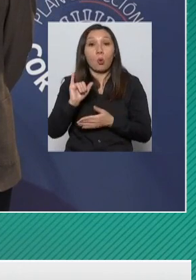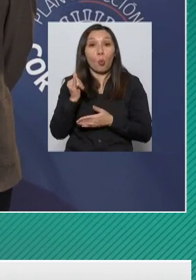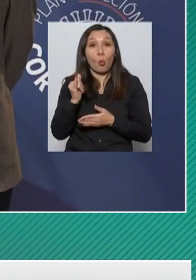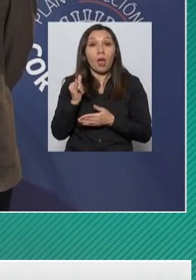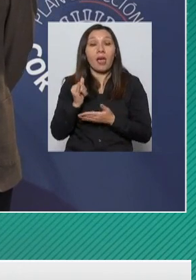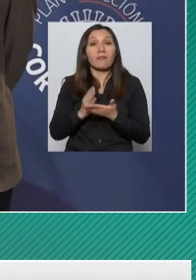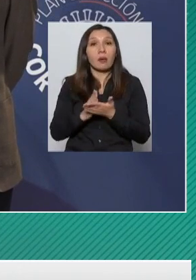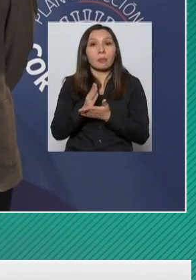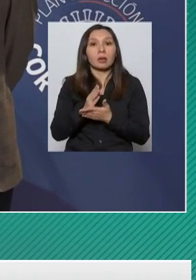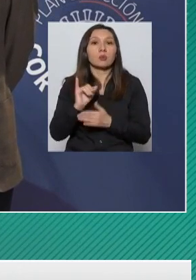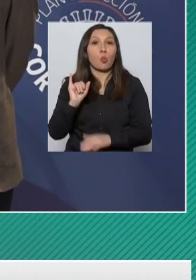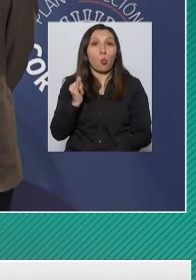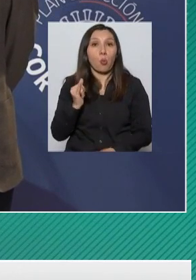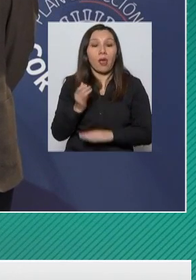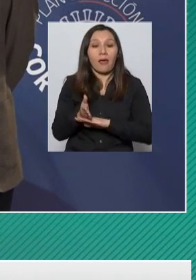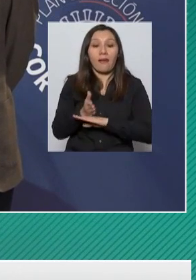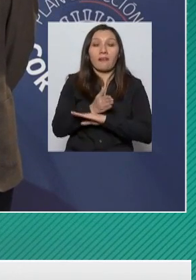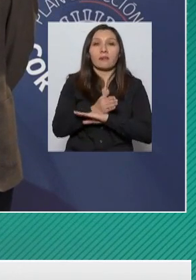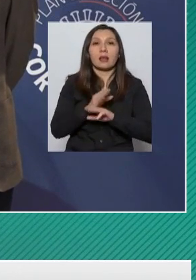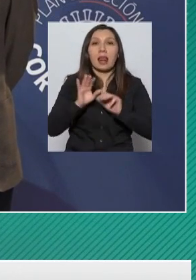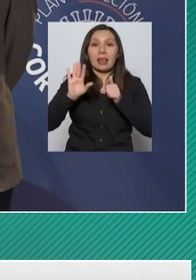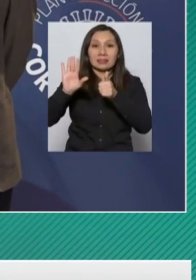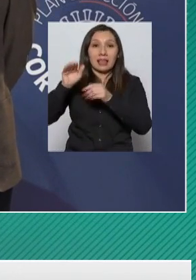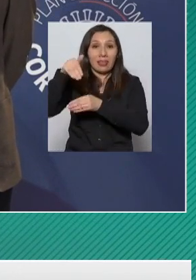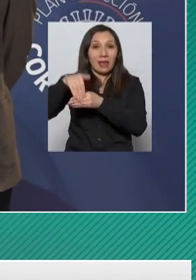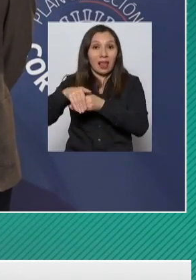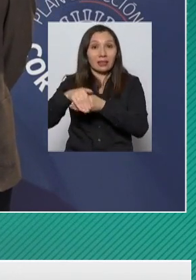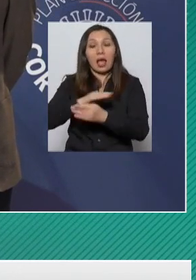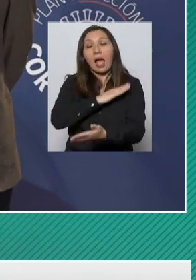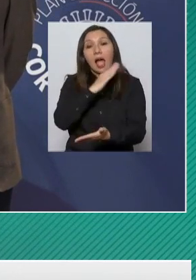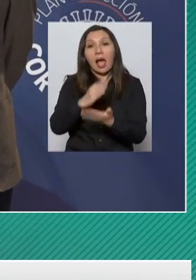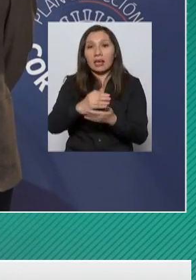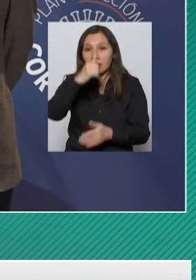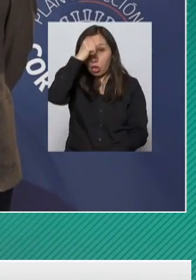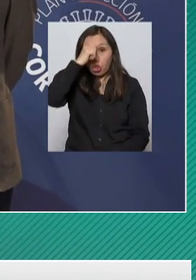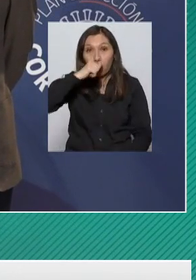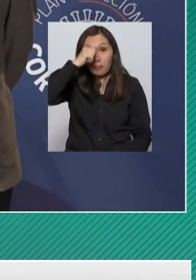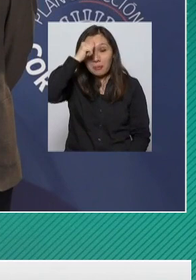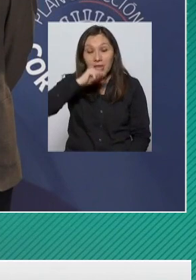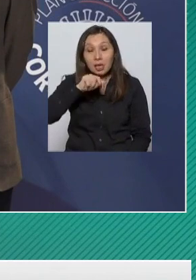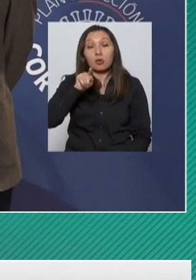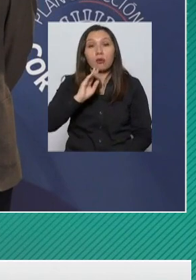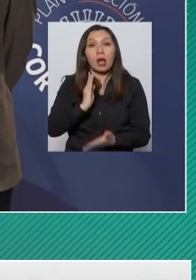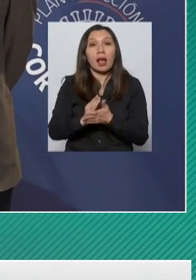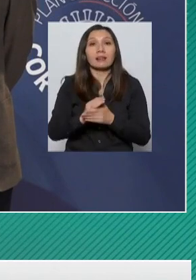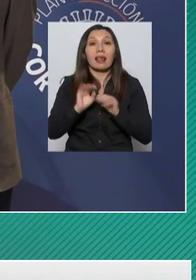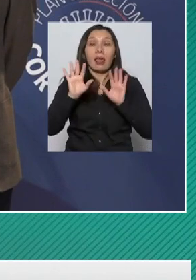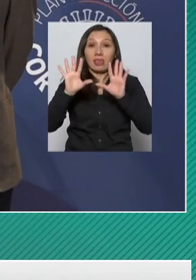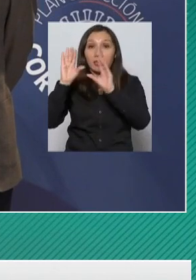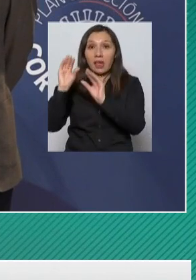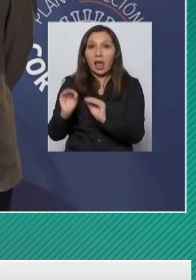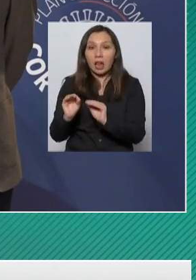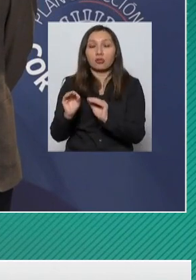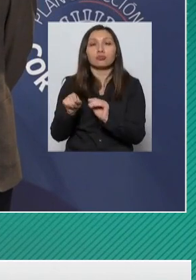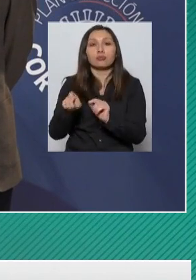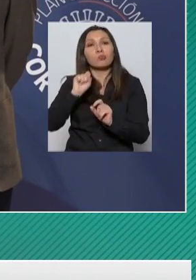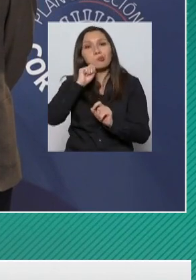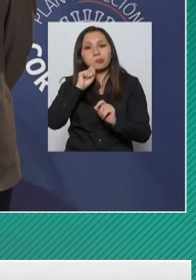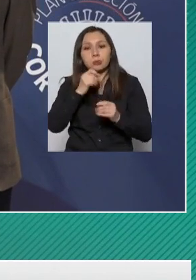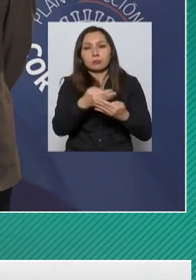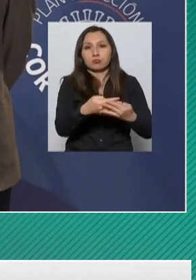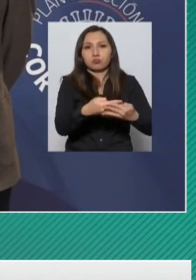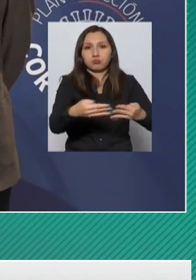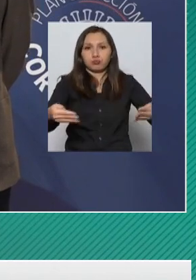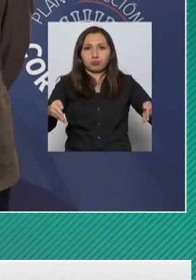jueves en el día jueves a las 18 horas hasta el día domingo a las 22 horas se va a establecer un cordón